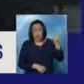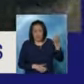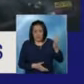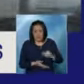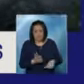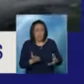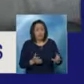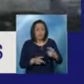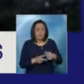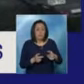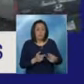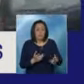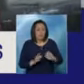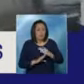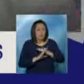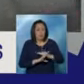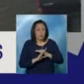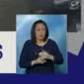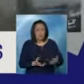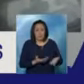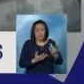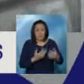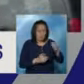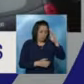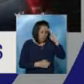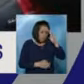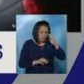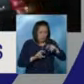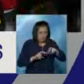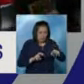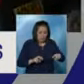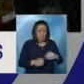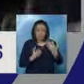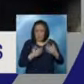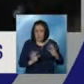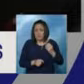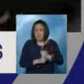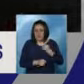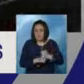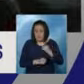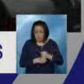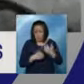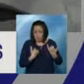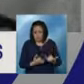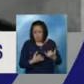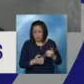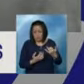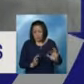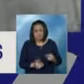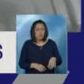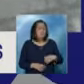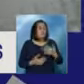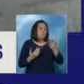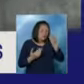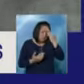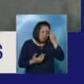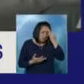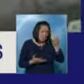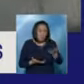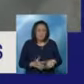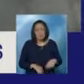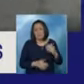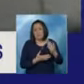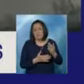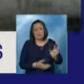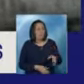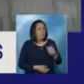la unidad contra incendios de la Policía Nacional ya haga las investigaciones. Ellos están trabajando, están haciendo su trabajo. Vamos a determinar plenamente y